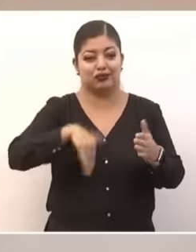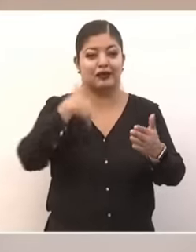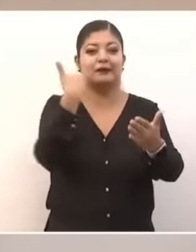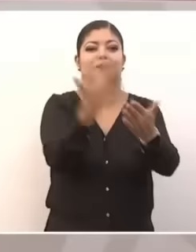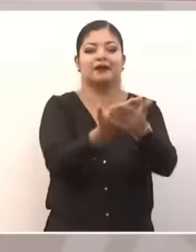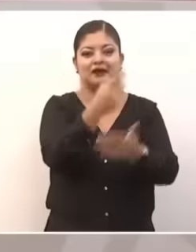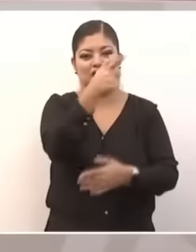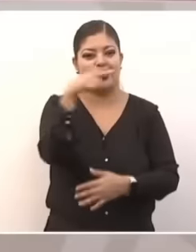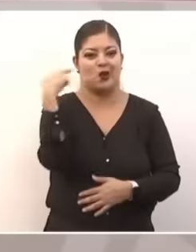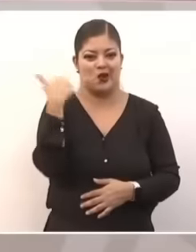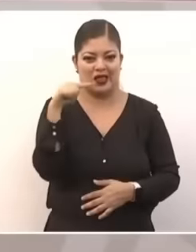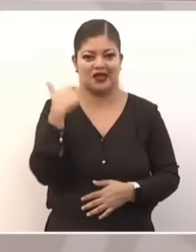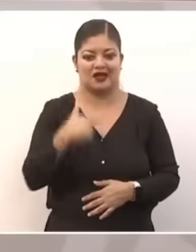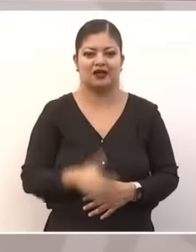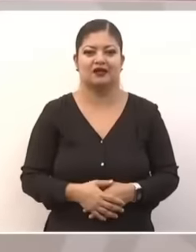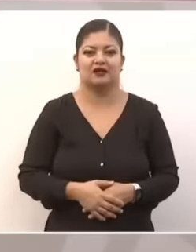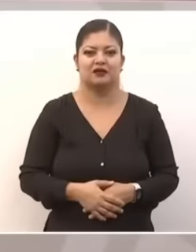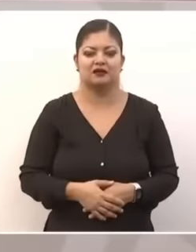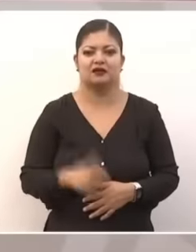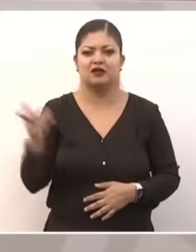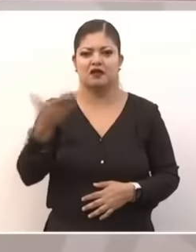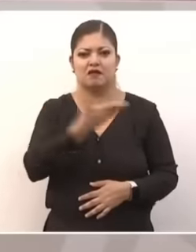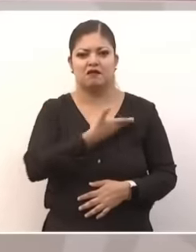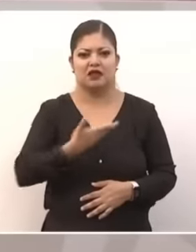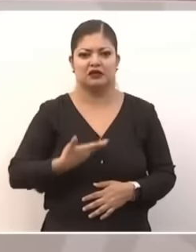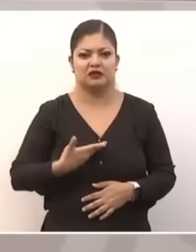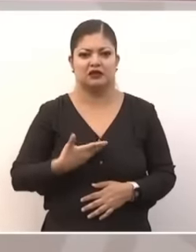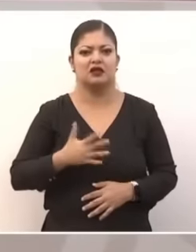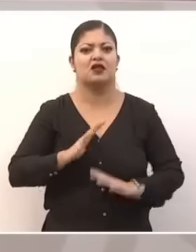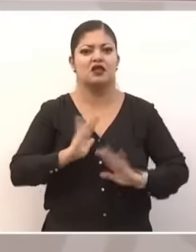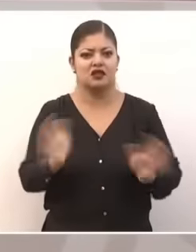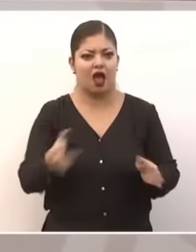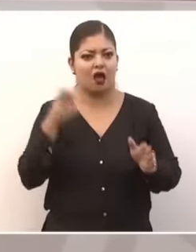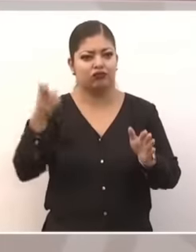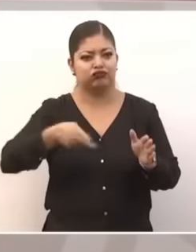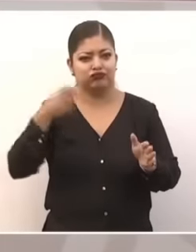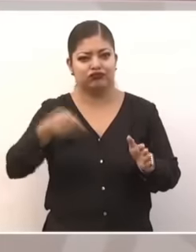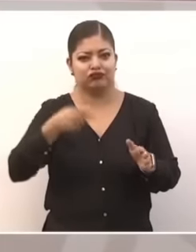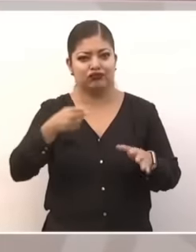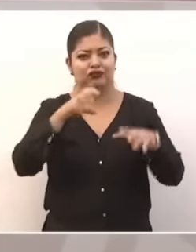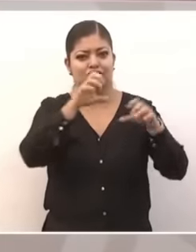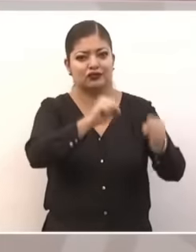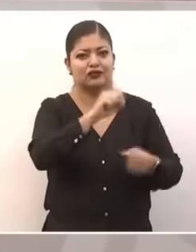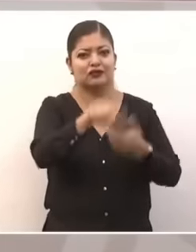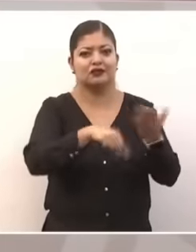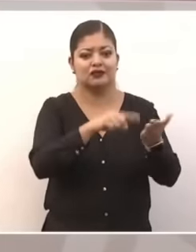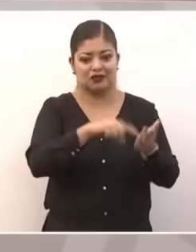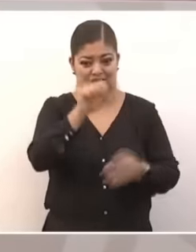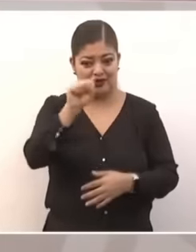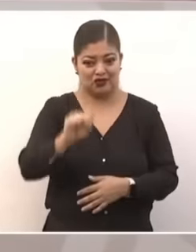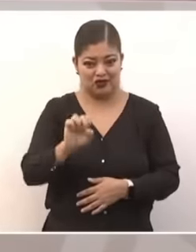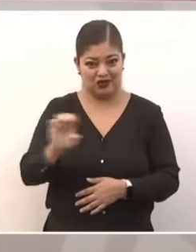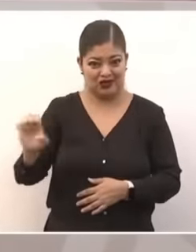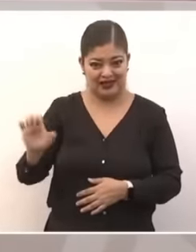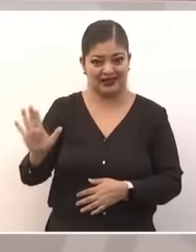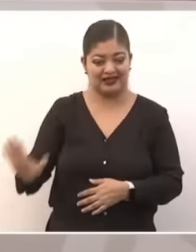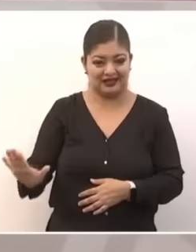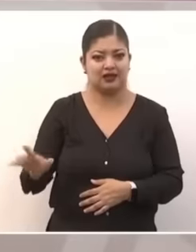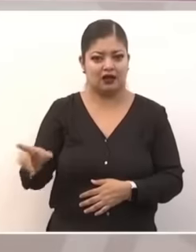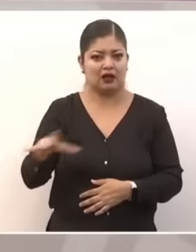Guadalajara. Pues el presidente ya recuperó los trenes de pasajeros en el sureste,